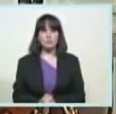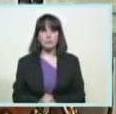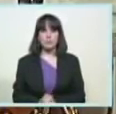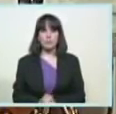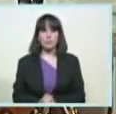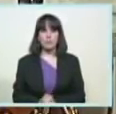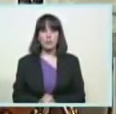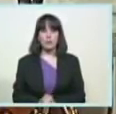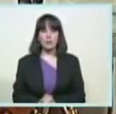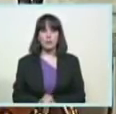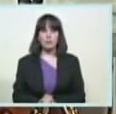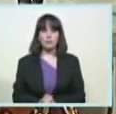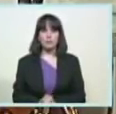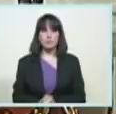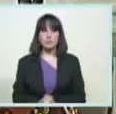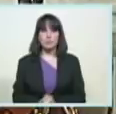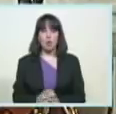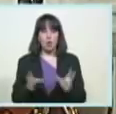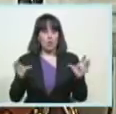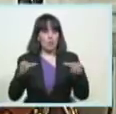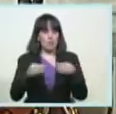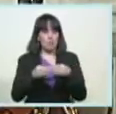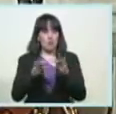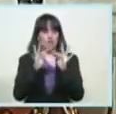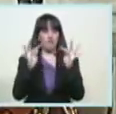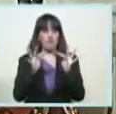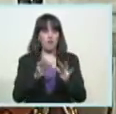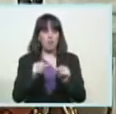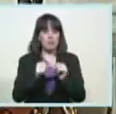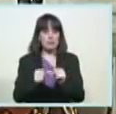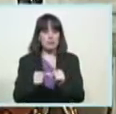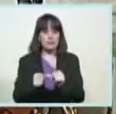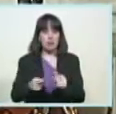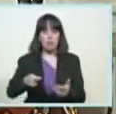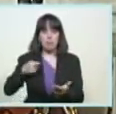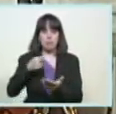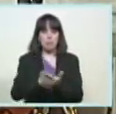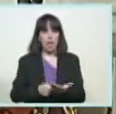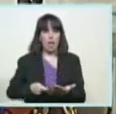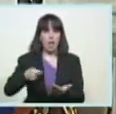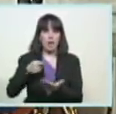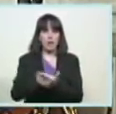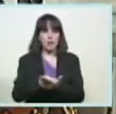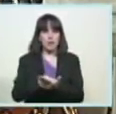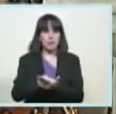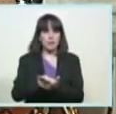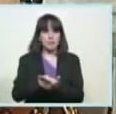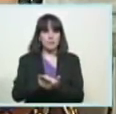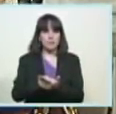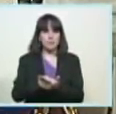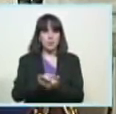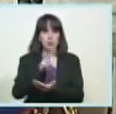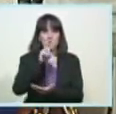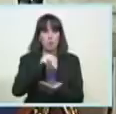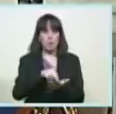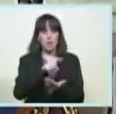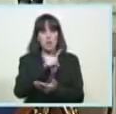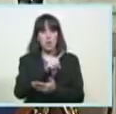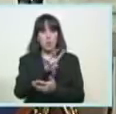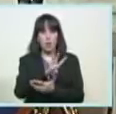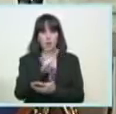sin lugar a dudas la capacidad instalada producto de la inversión del período 2004